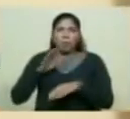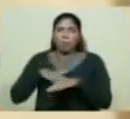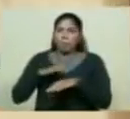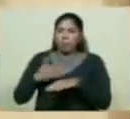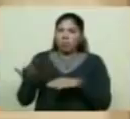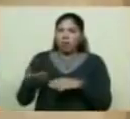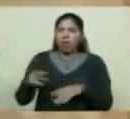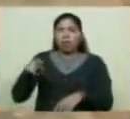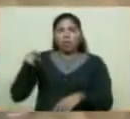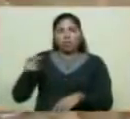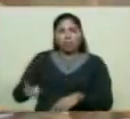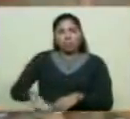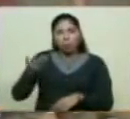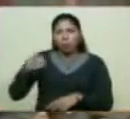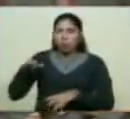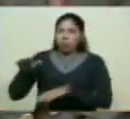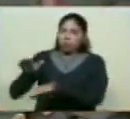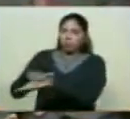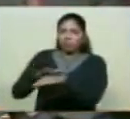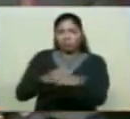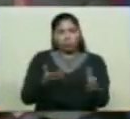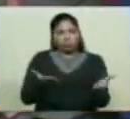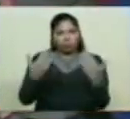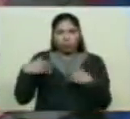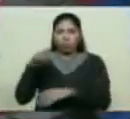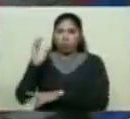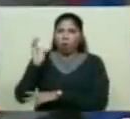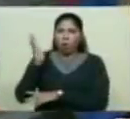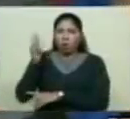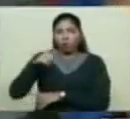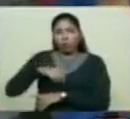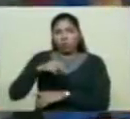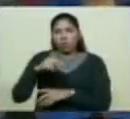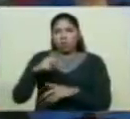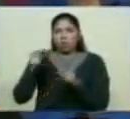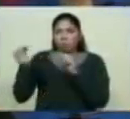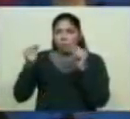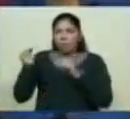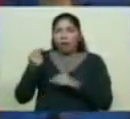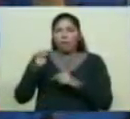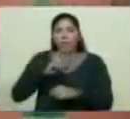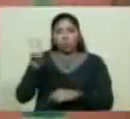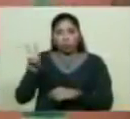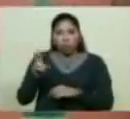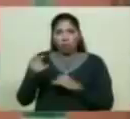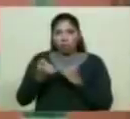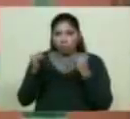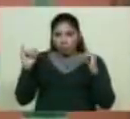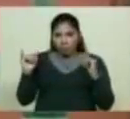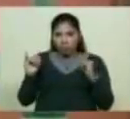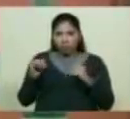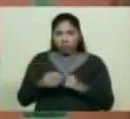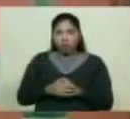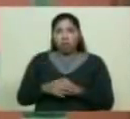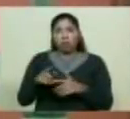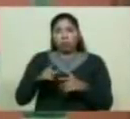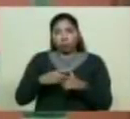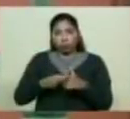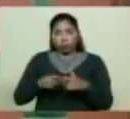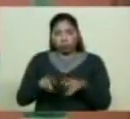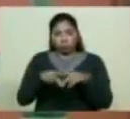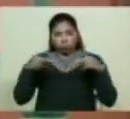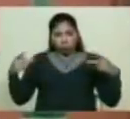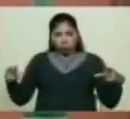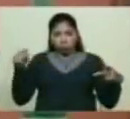de un nuevo congreso para venezuela con este bicentenario del correo del orinoco entramos